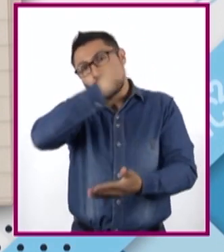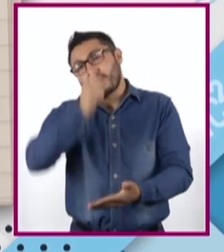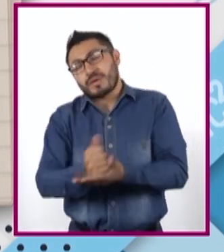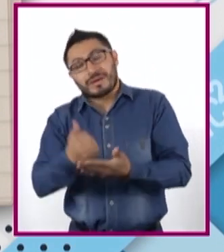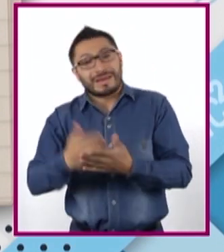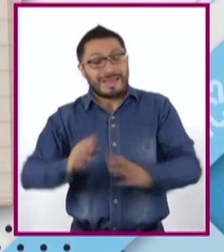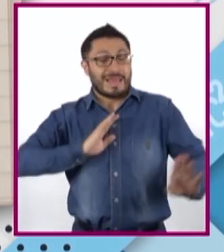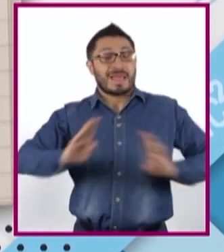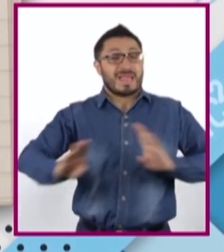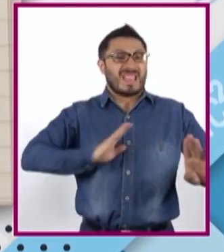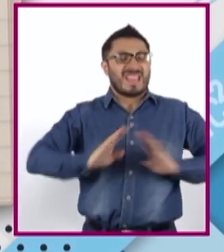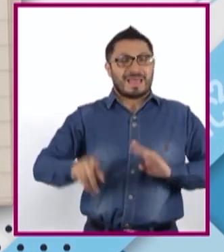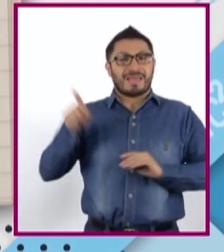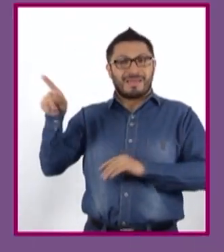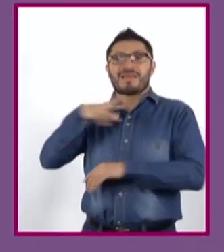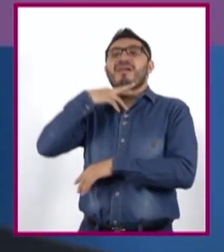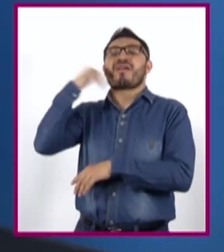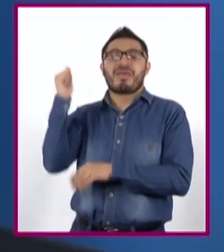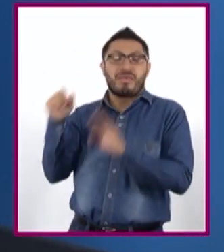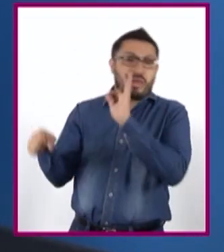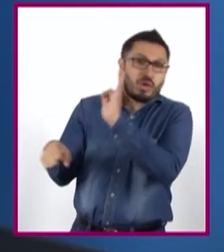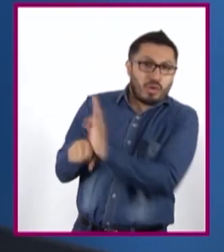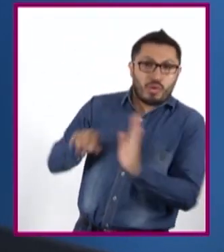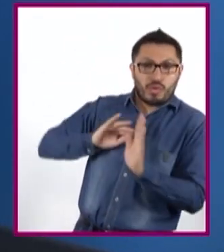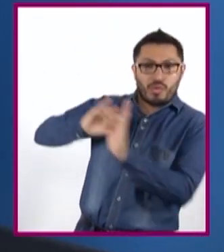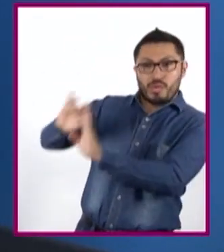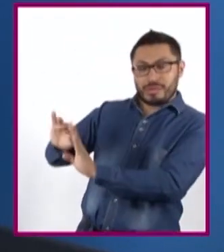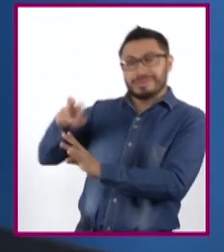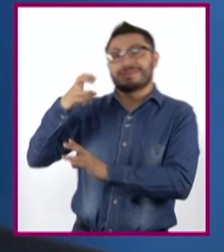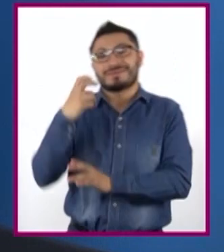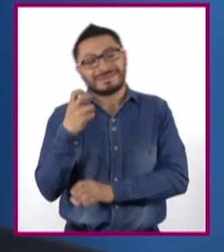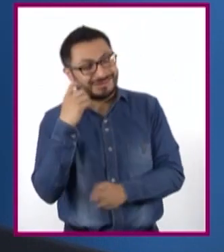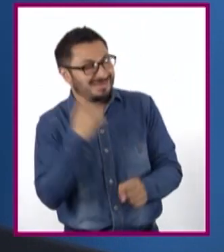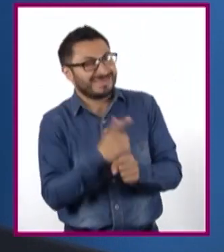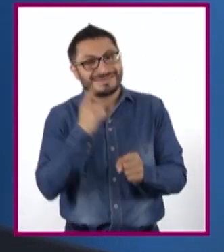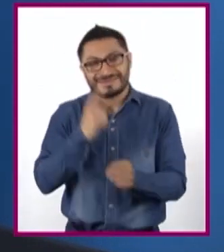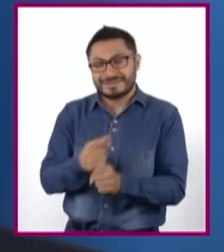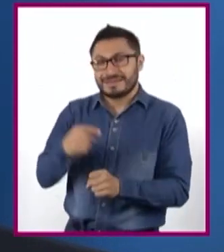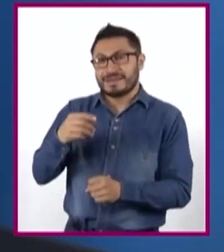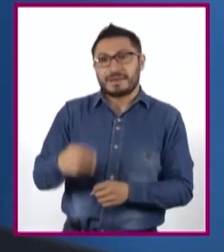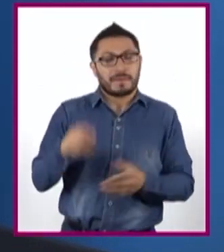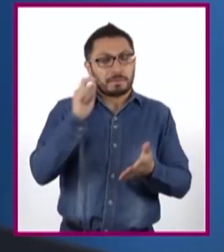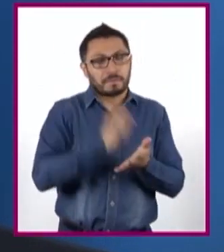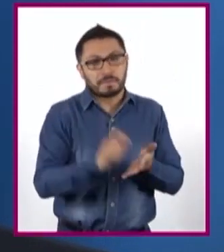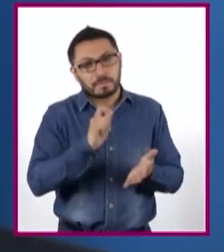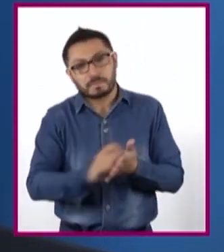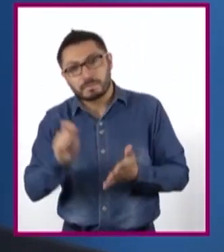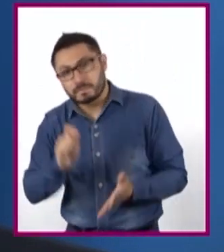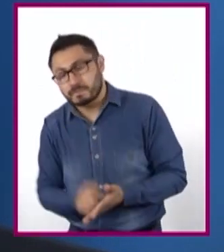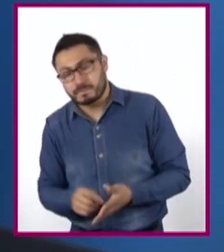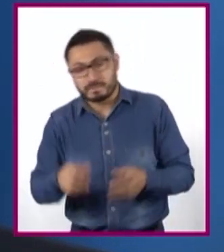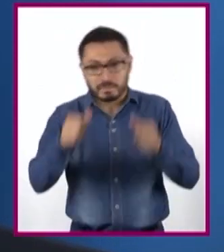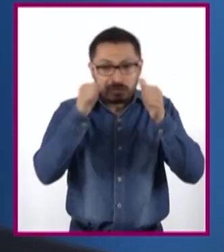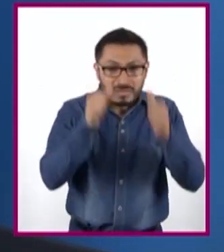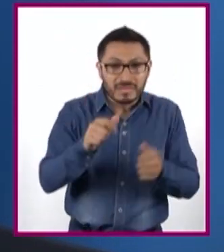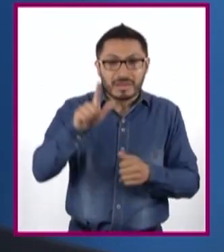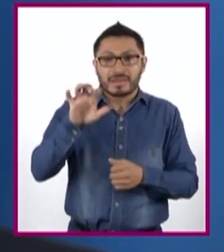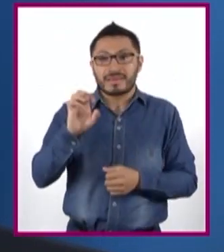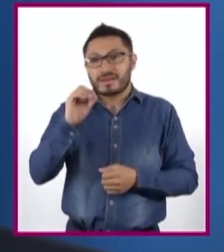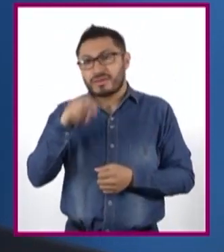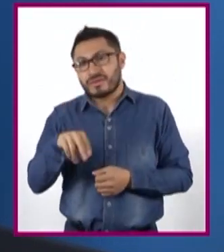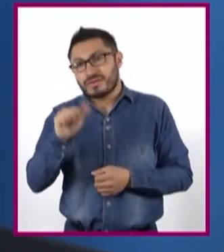bloqueo militar de los romanos. Se han encontrado manuscritos donde se observa que Leonardo da